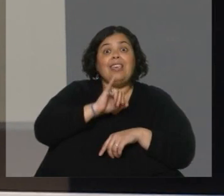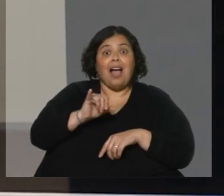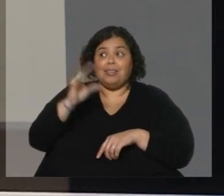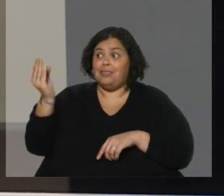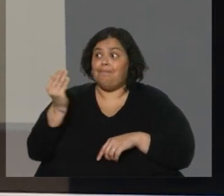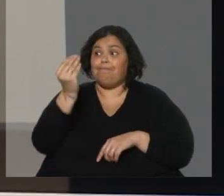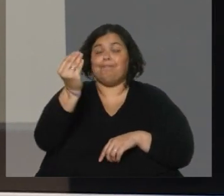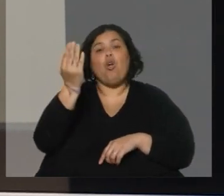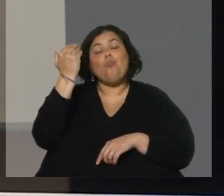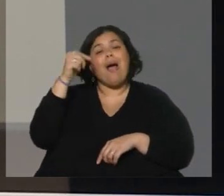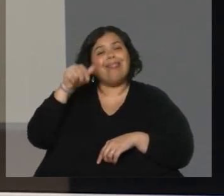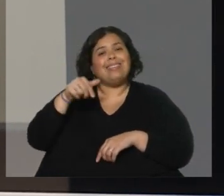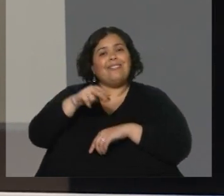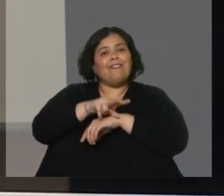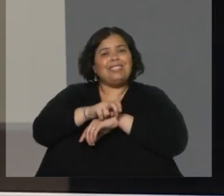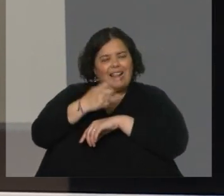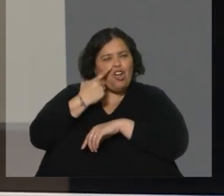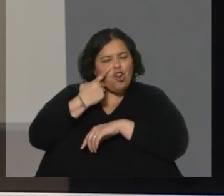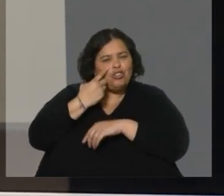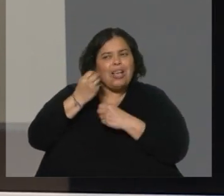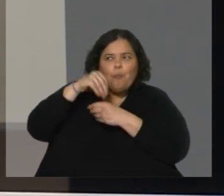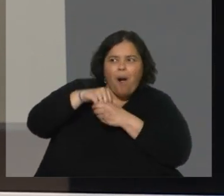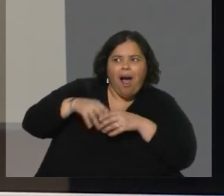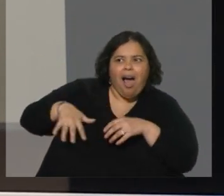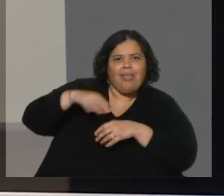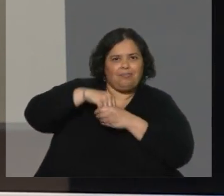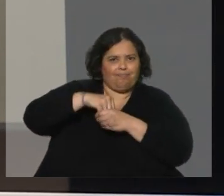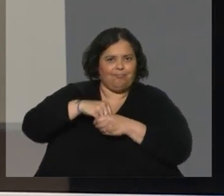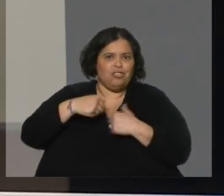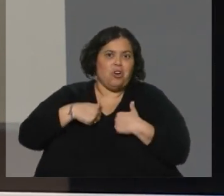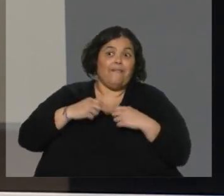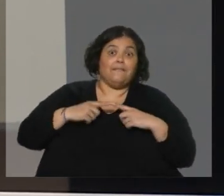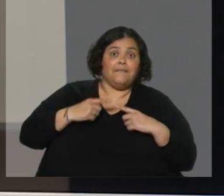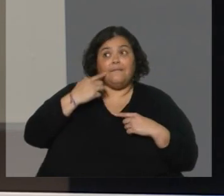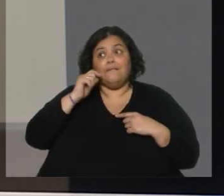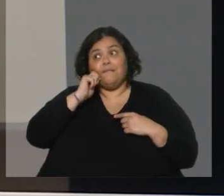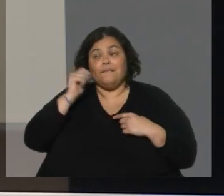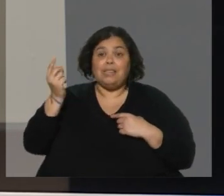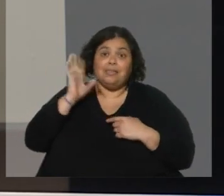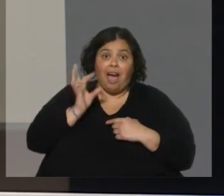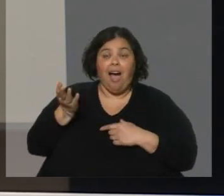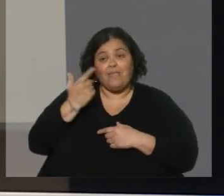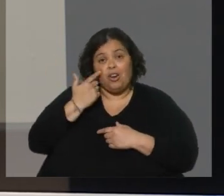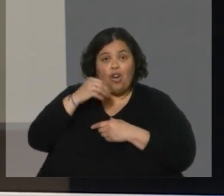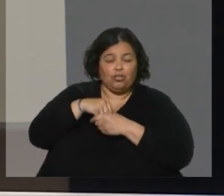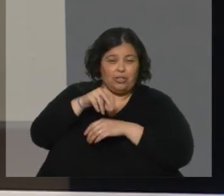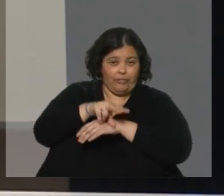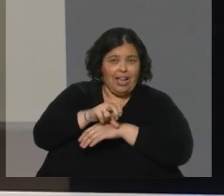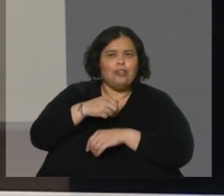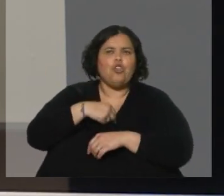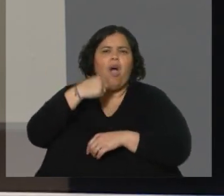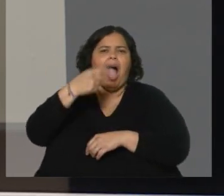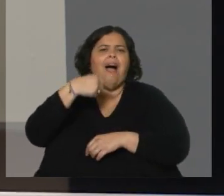que como había sido fiscal y conocía la problemática interna porque a ver cuando yo hablo no hablo por porque porque